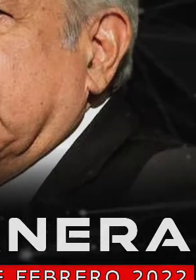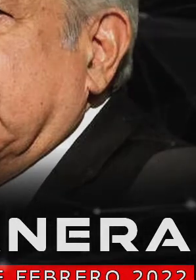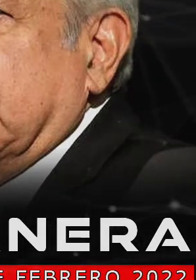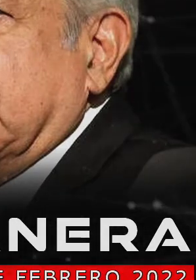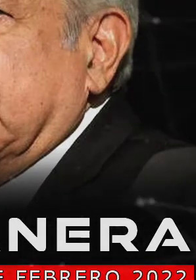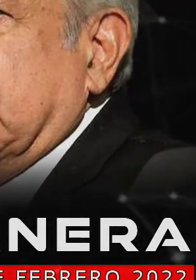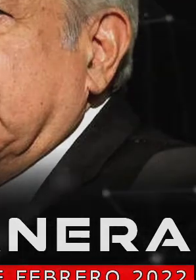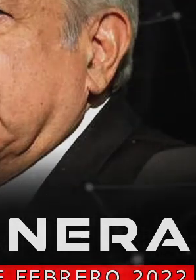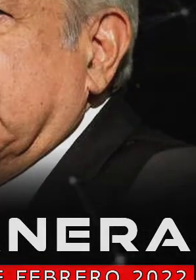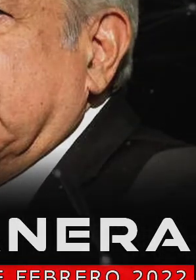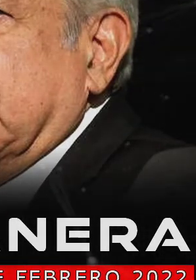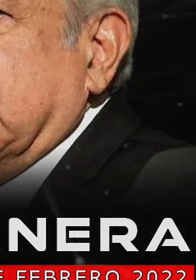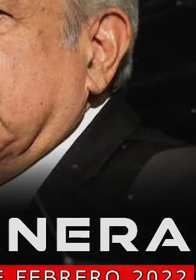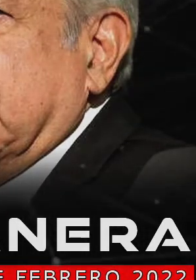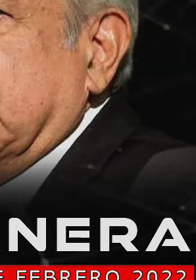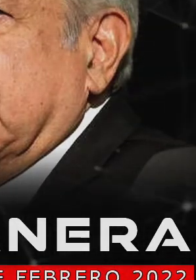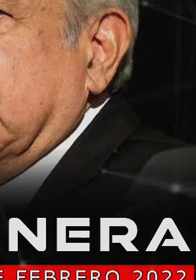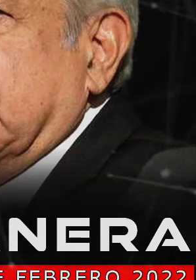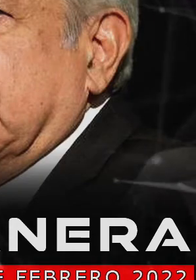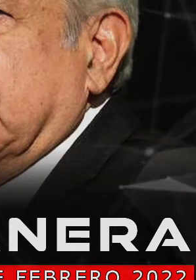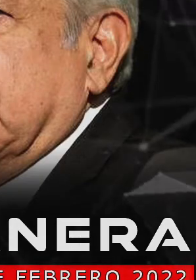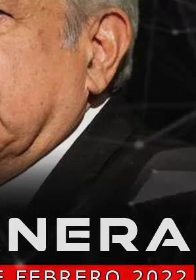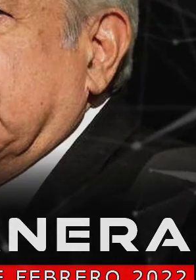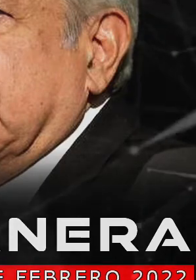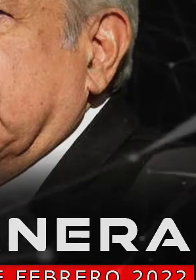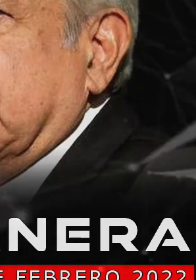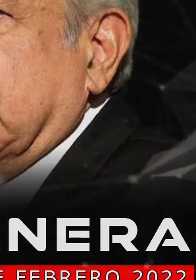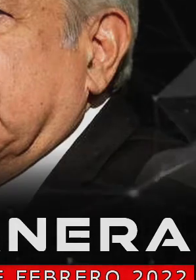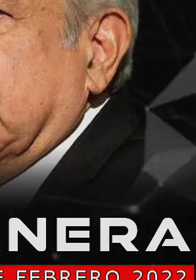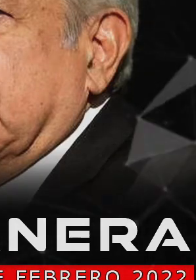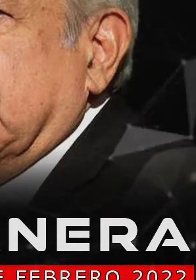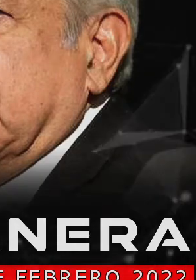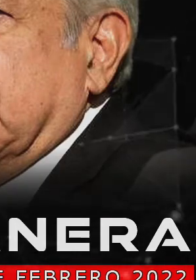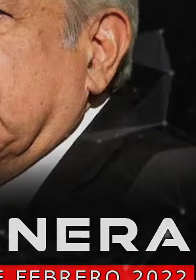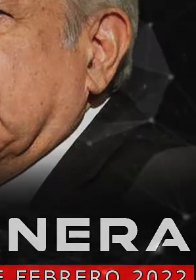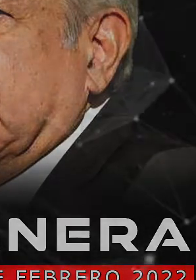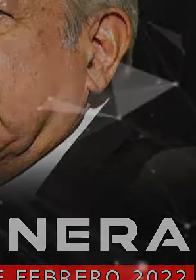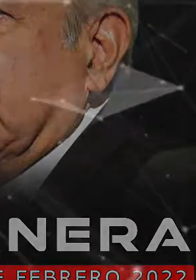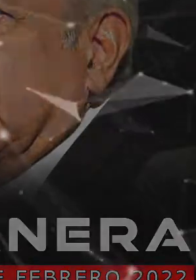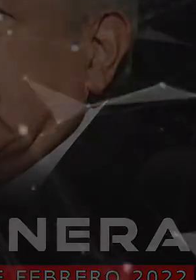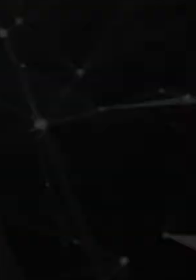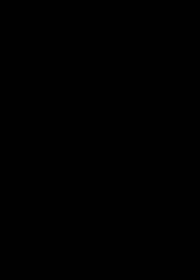El día de hoy, el presidente Andrés Manuel López Obrador.